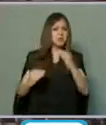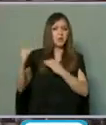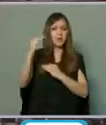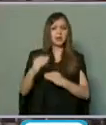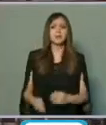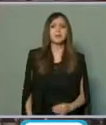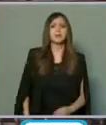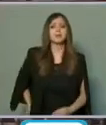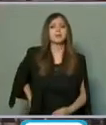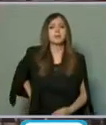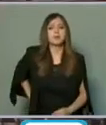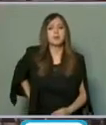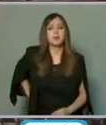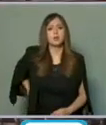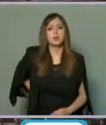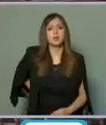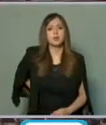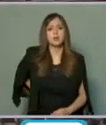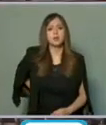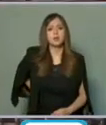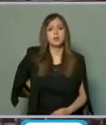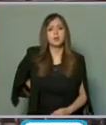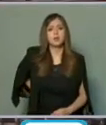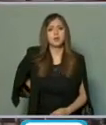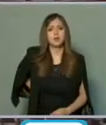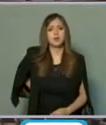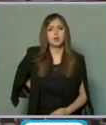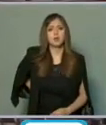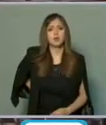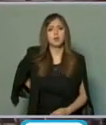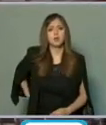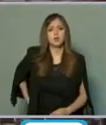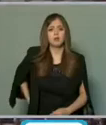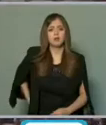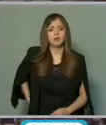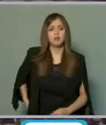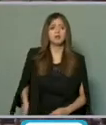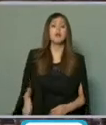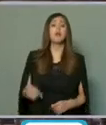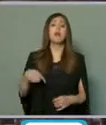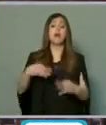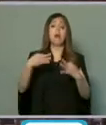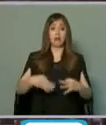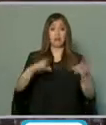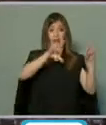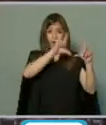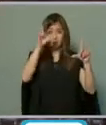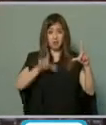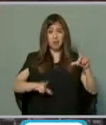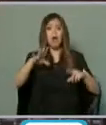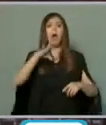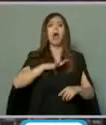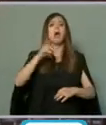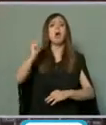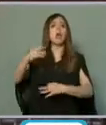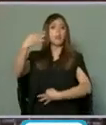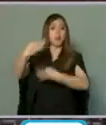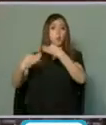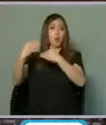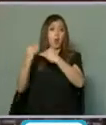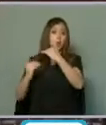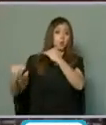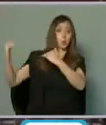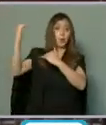agradezco mucho la pregunta porque me parece que es el momento ideal para hablarlo. A nivel nacional existe un tribunal superior, pero tenemos en